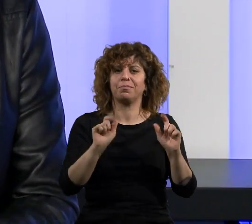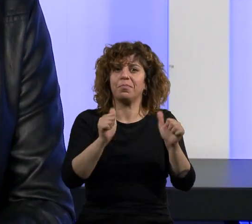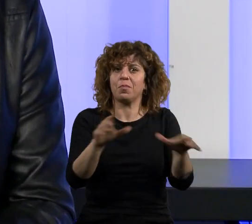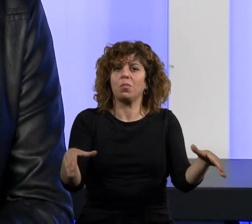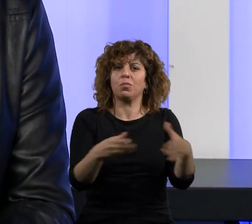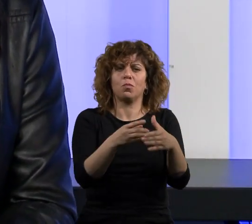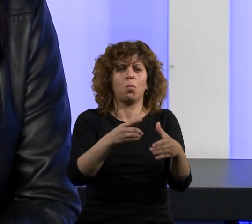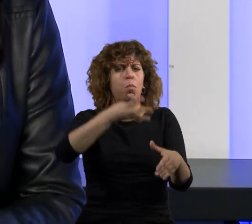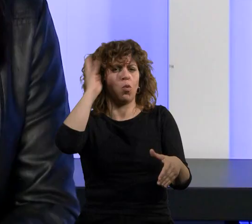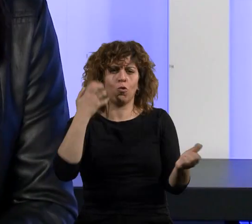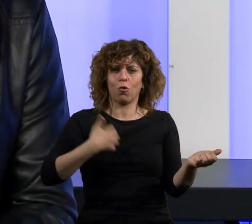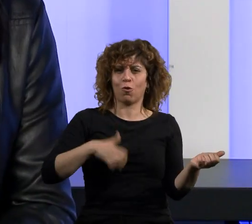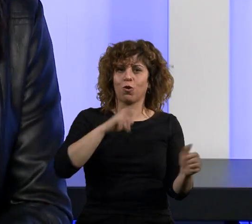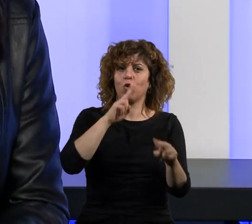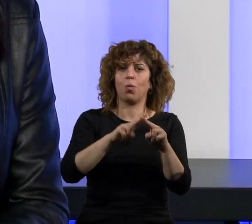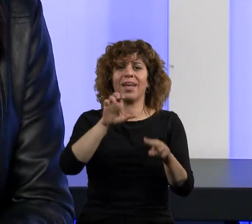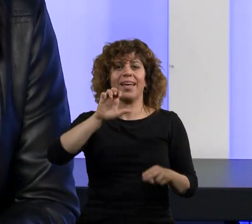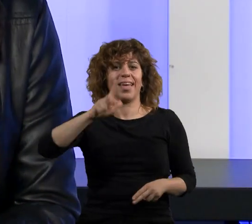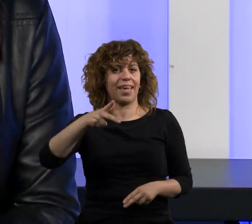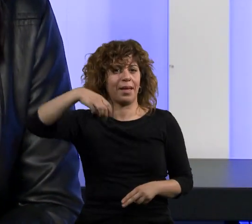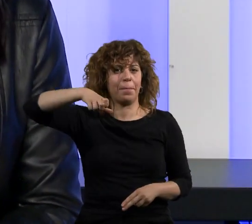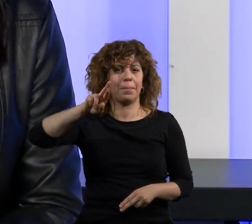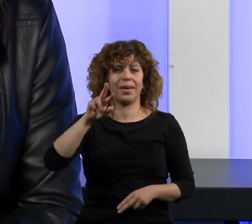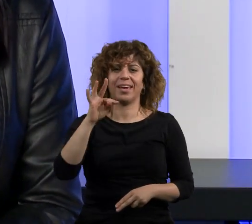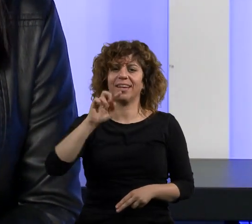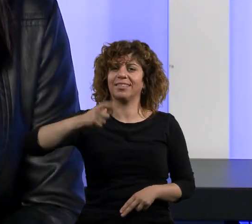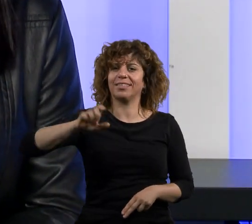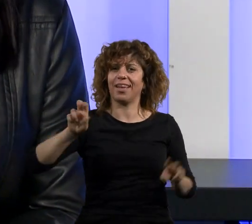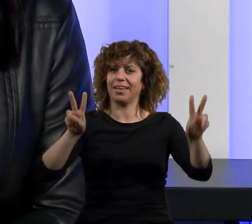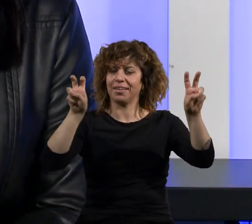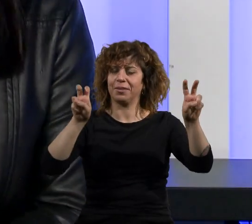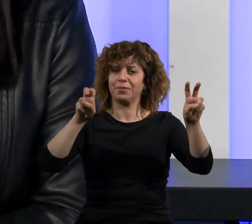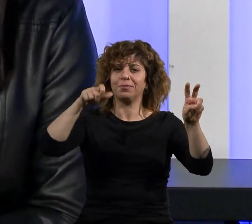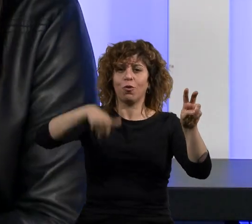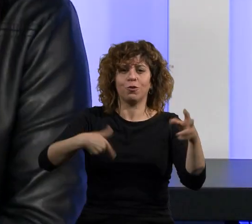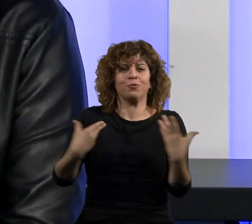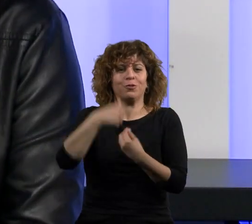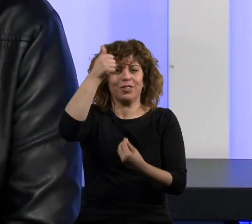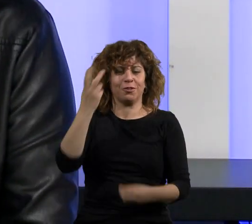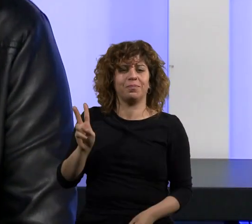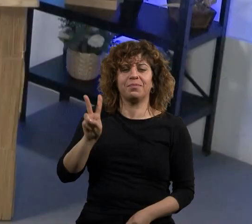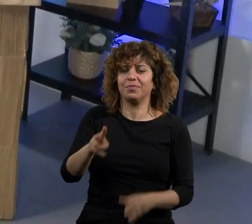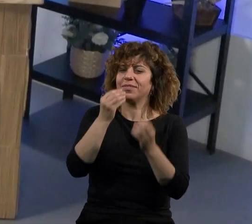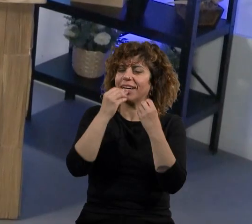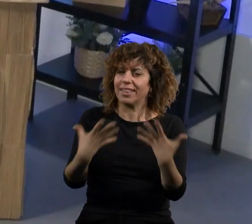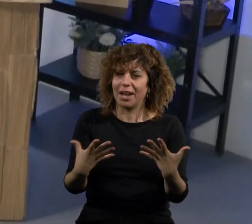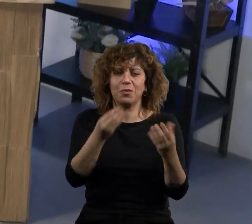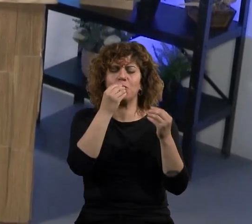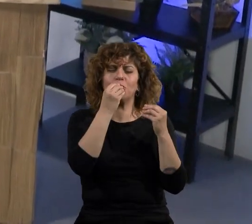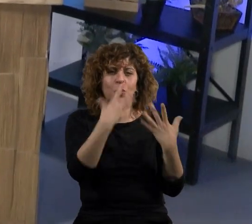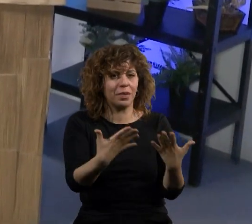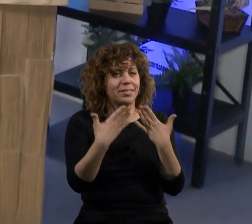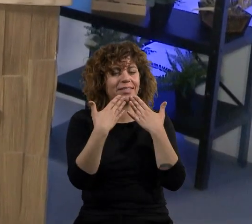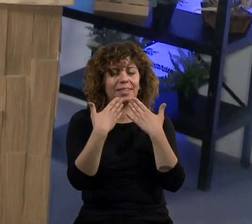de punk rock que se llama Emerche, muchos de ustedes ya los conocerán y está con nosotros pues Ibai y Tali. ¿Qué tal? Bienvenidos, Muy bien, chicos. muchas